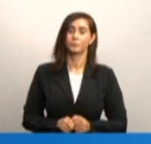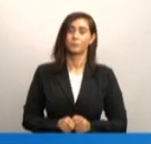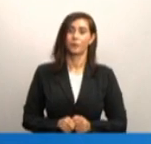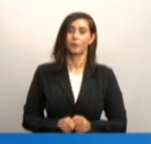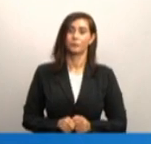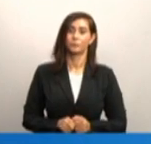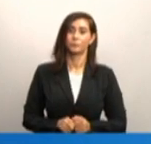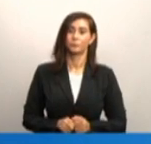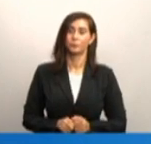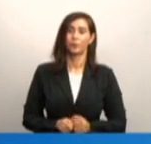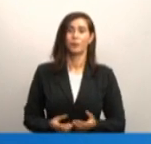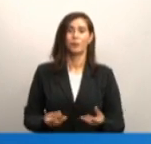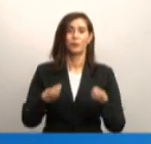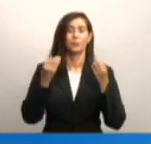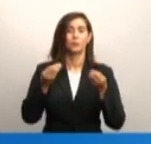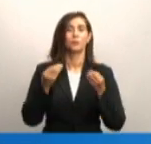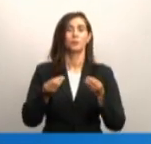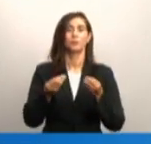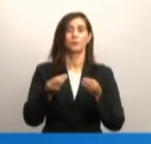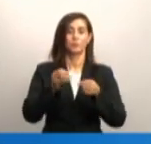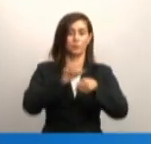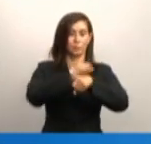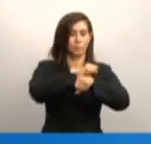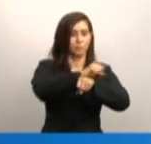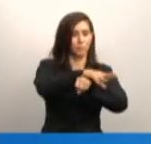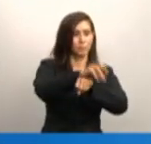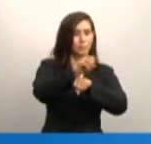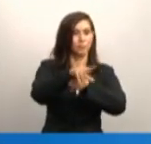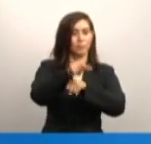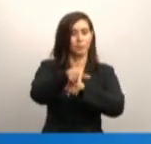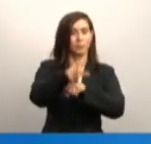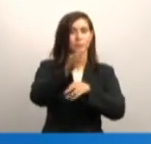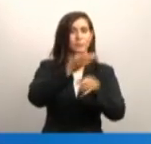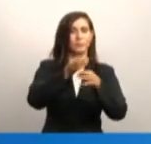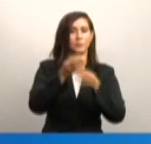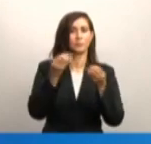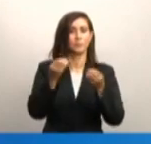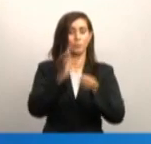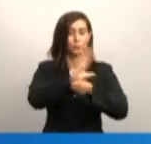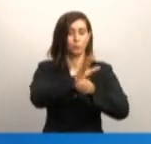situación epidemiológica de la provincia en este momento? Gracias.